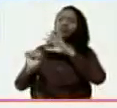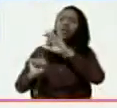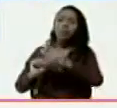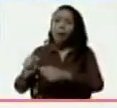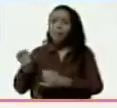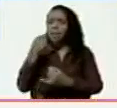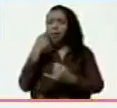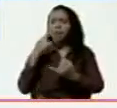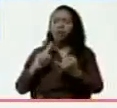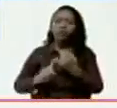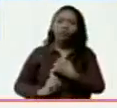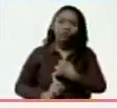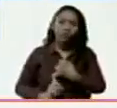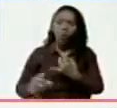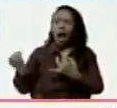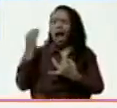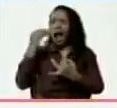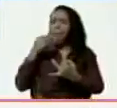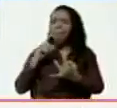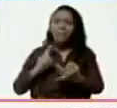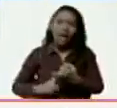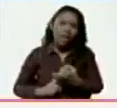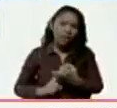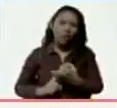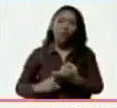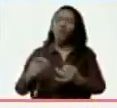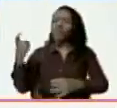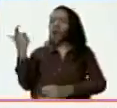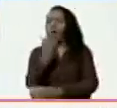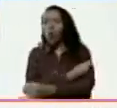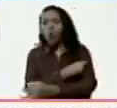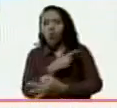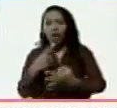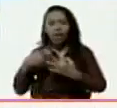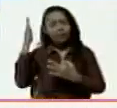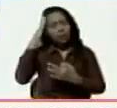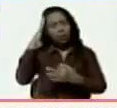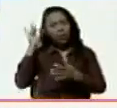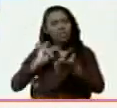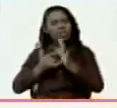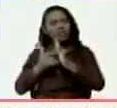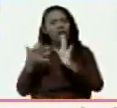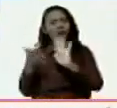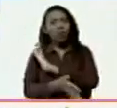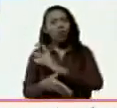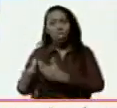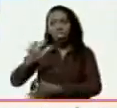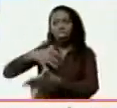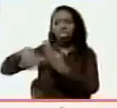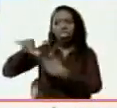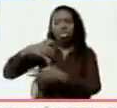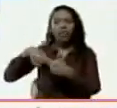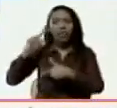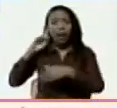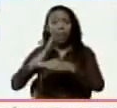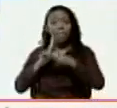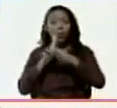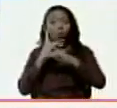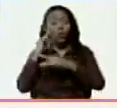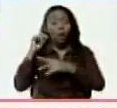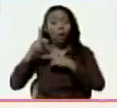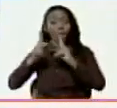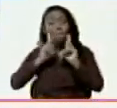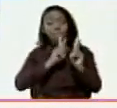medicamentos de alimentos de vacuna sabemos lo que significó la tragedia de la paralización de los